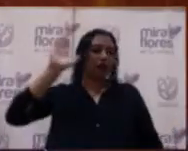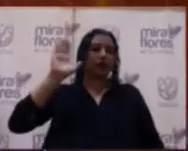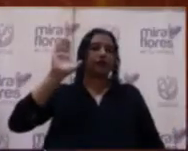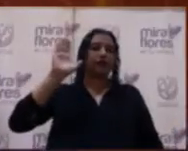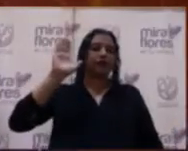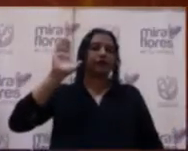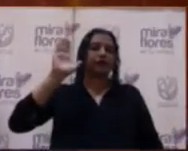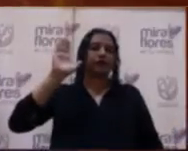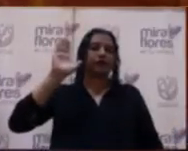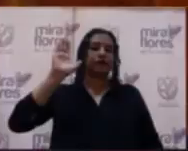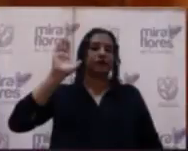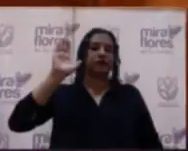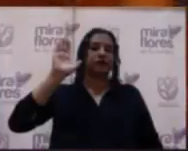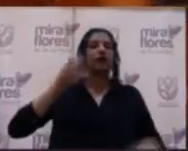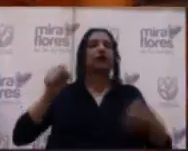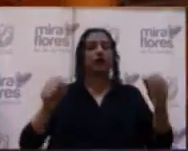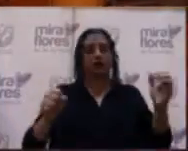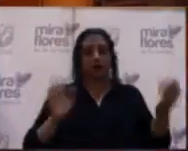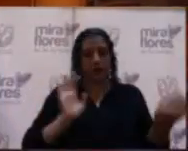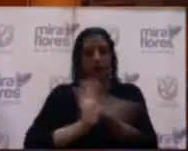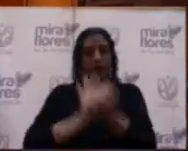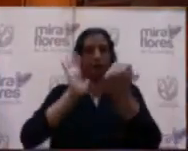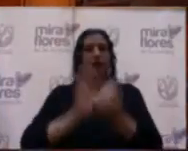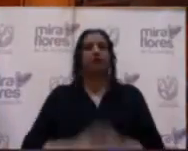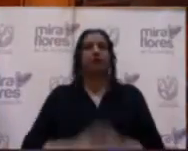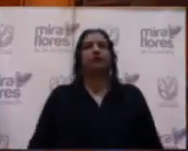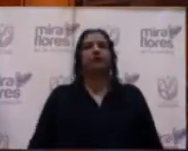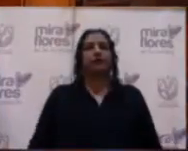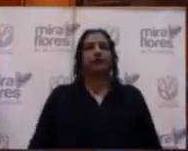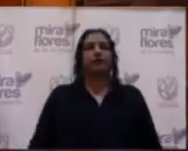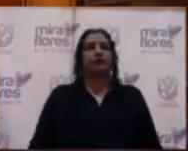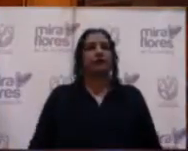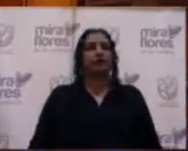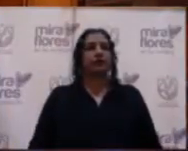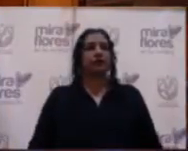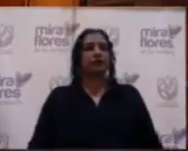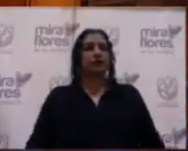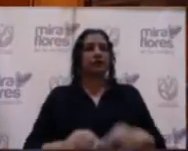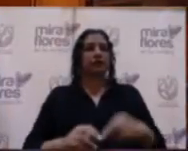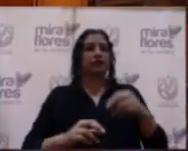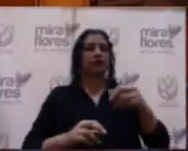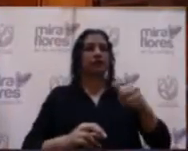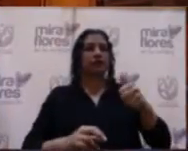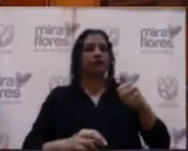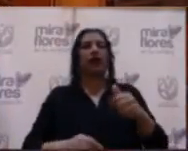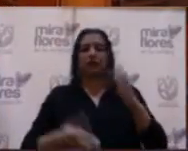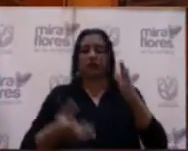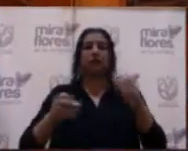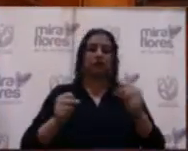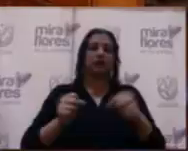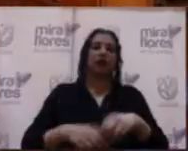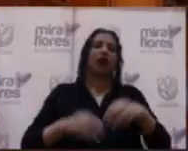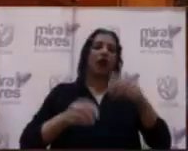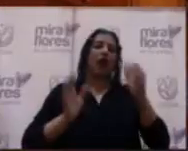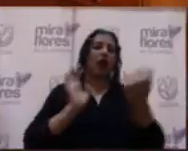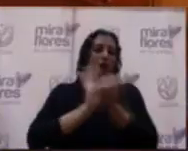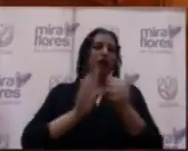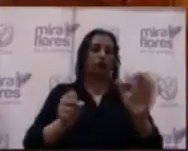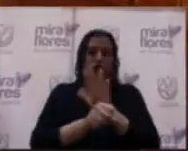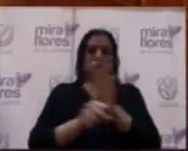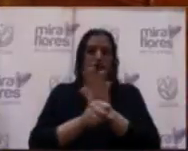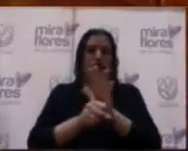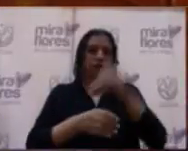de conformidad. Se aprueba, regidora, por unanimidad de votos. Muy bien,